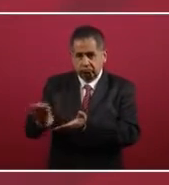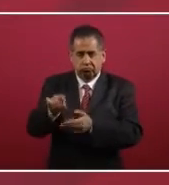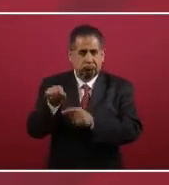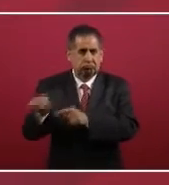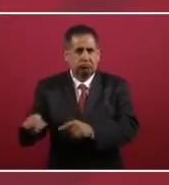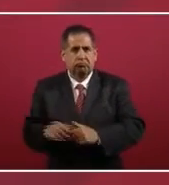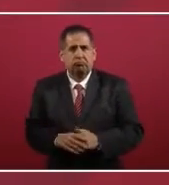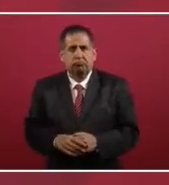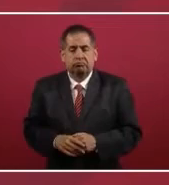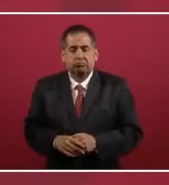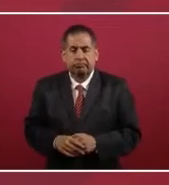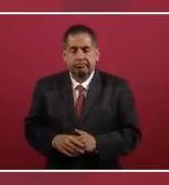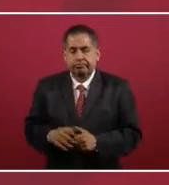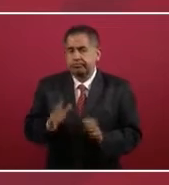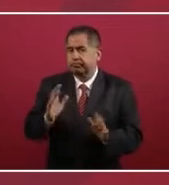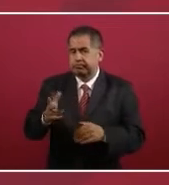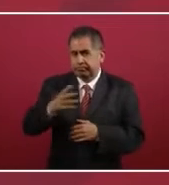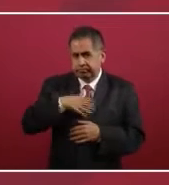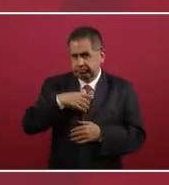Se está sugiriendo